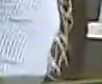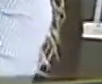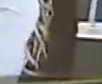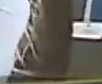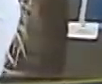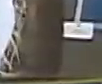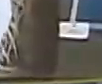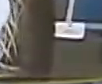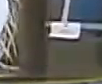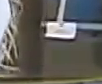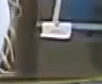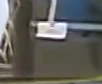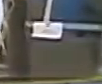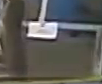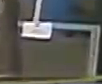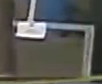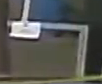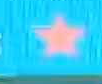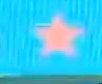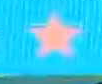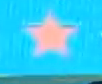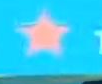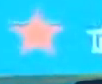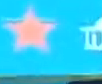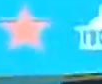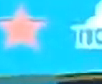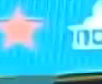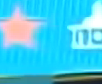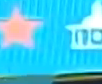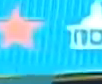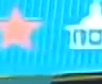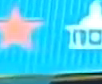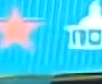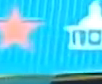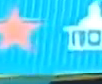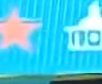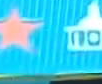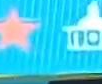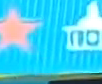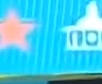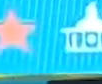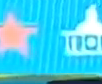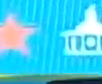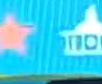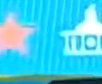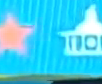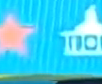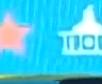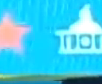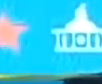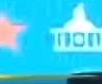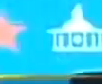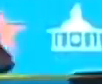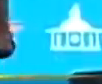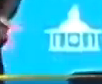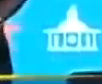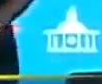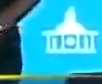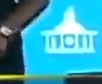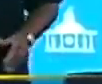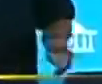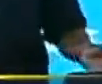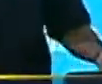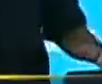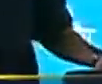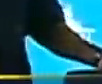rescató la institucionalidad democrática del poder legislativo que había sido violentada por la ultraderecha nacional.